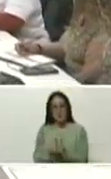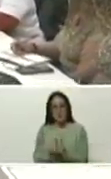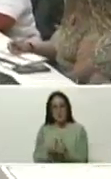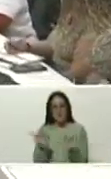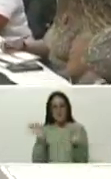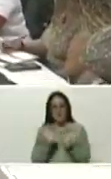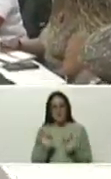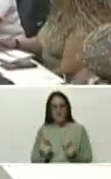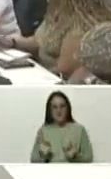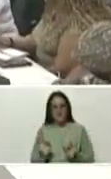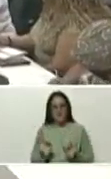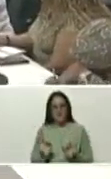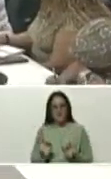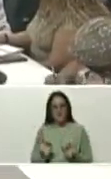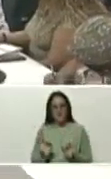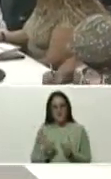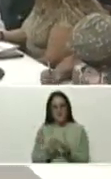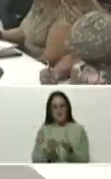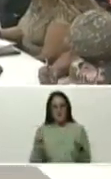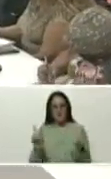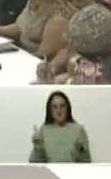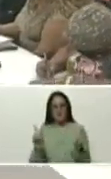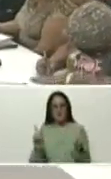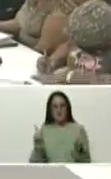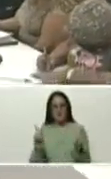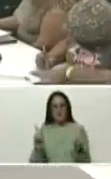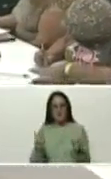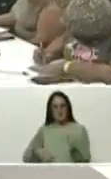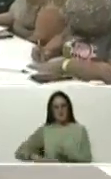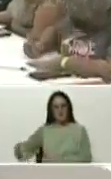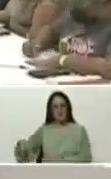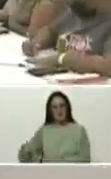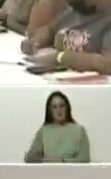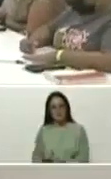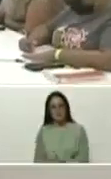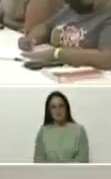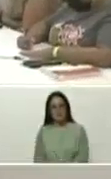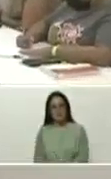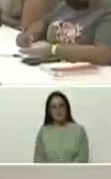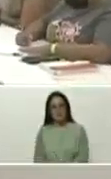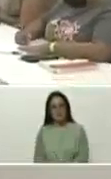modelo democrático, burgués, cogollérico, elitista,